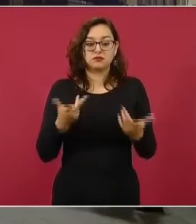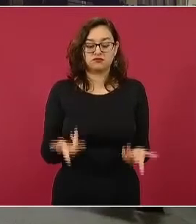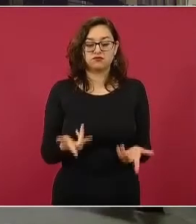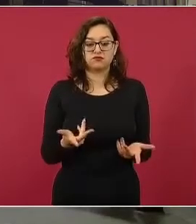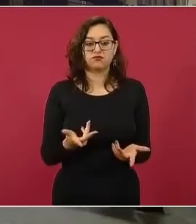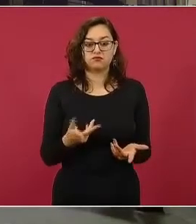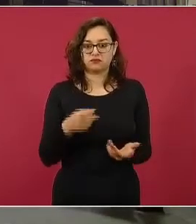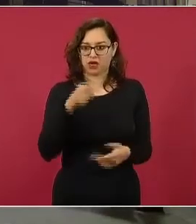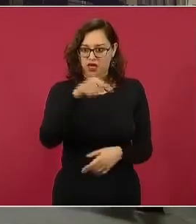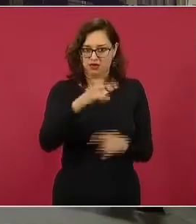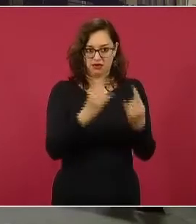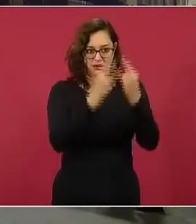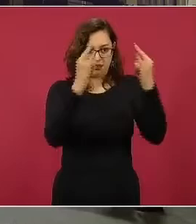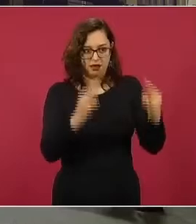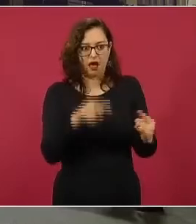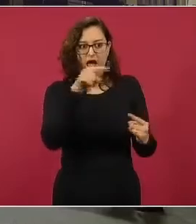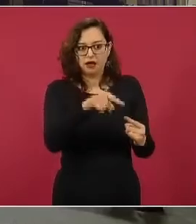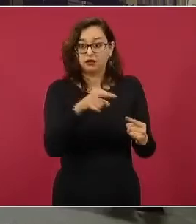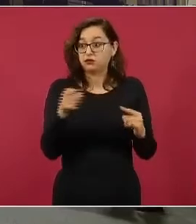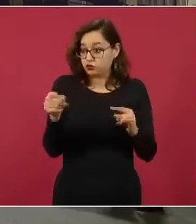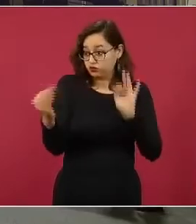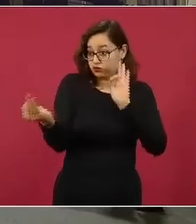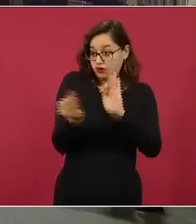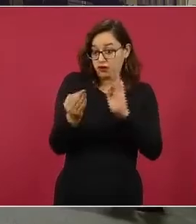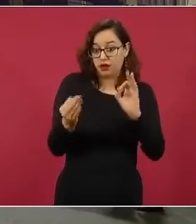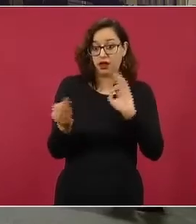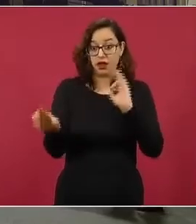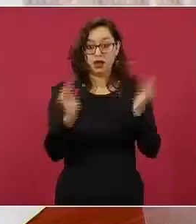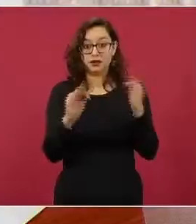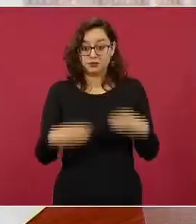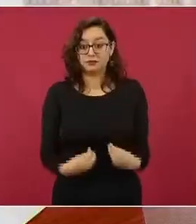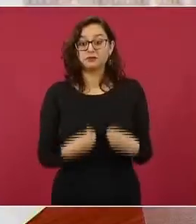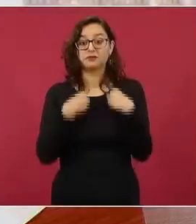se tenía que vivir